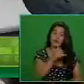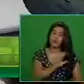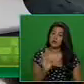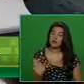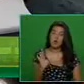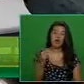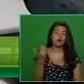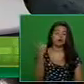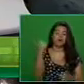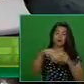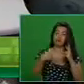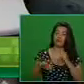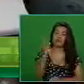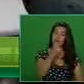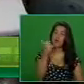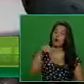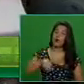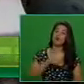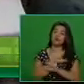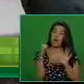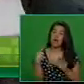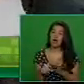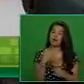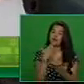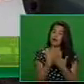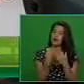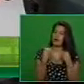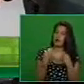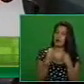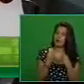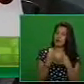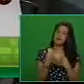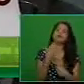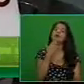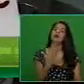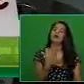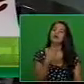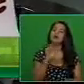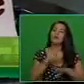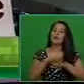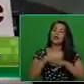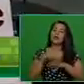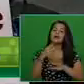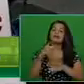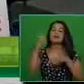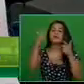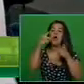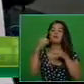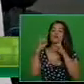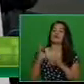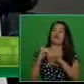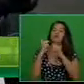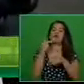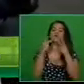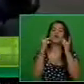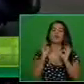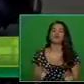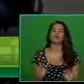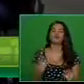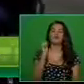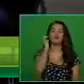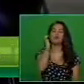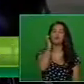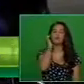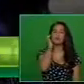a los insumos, y hoy por hoy lo tienen gracias única y exclusivamente a una decisión política tomada por la revolución, que fue